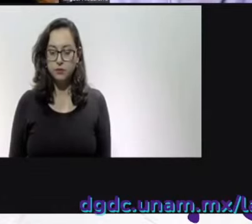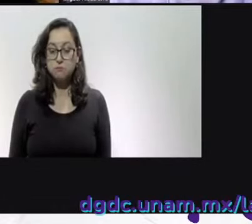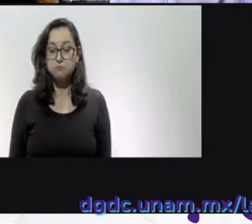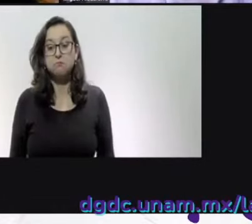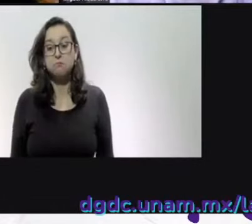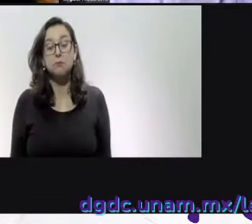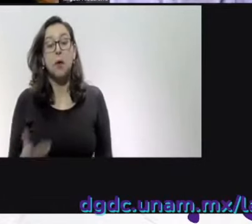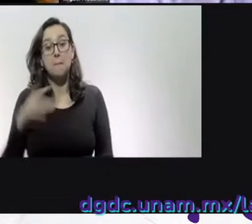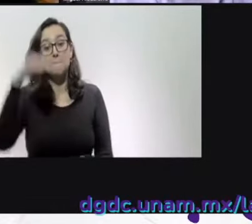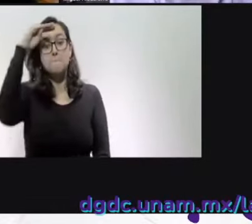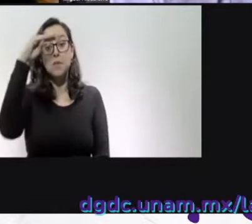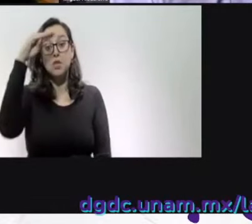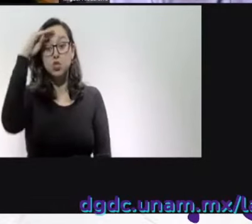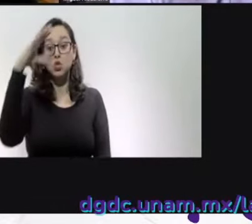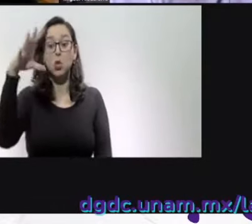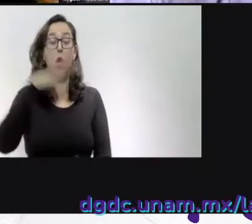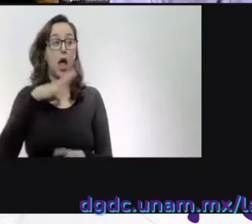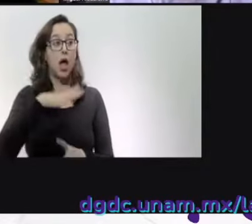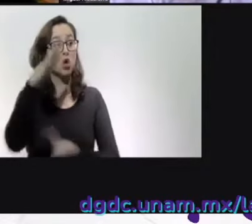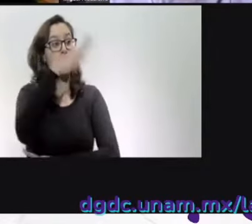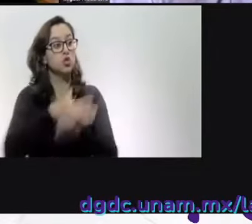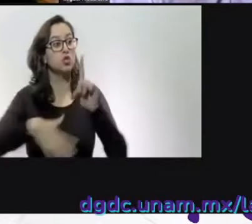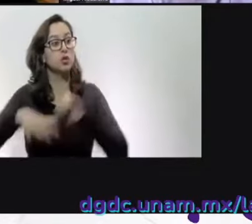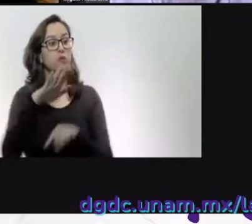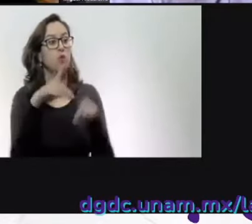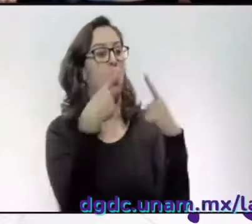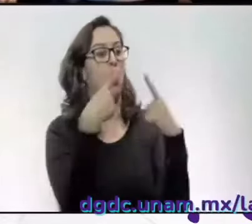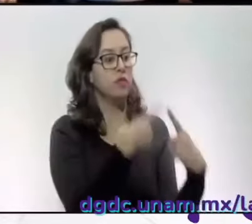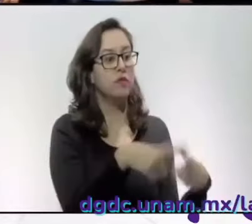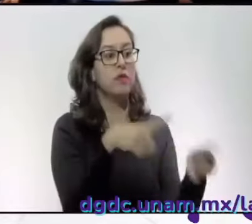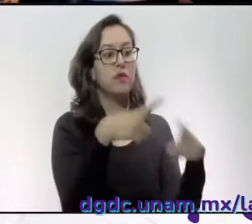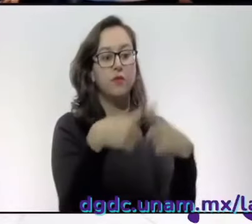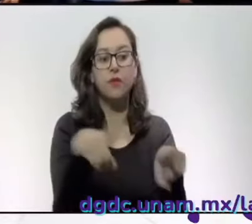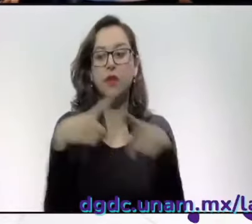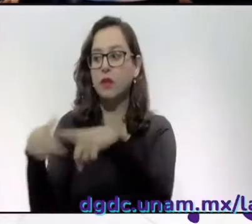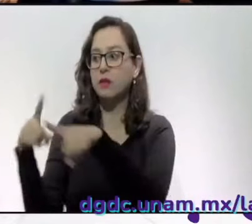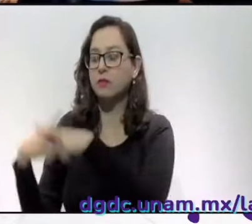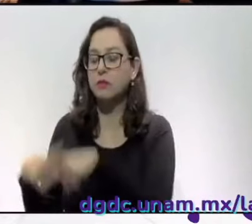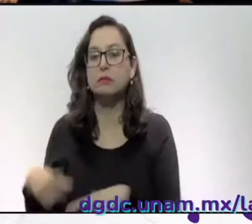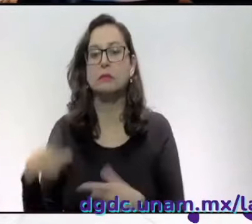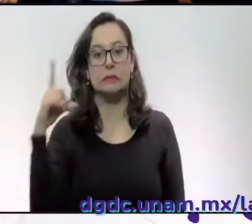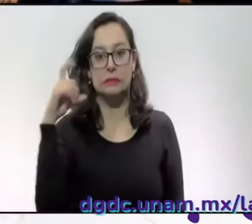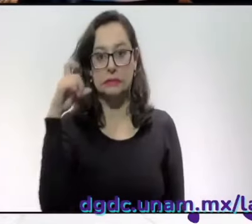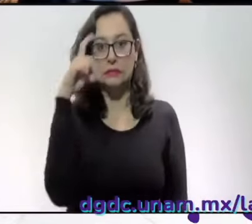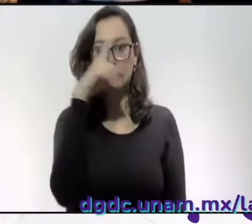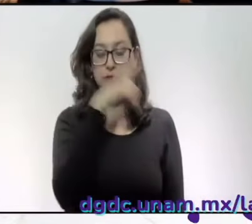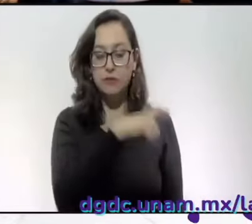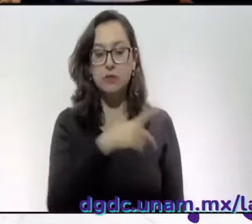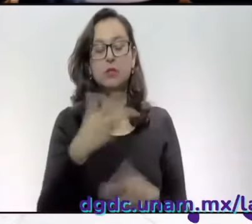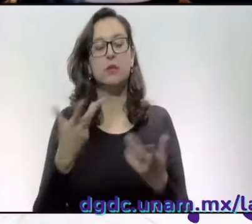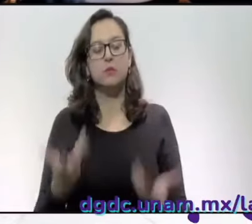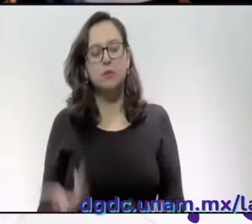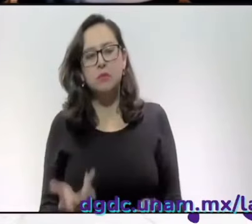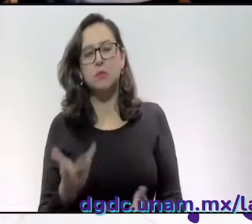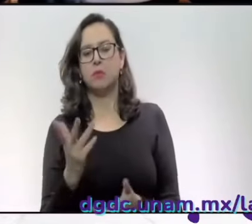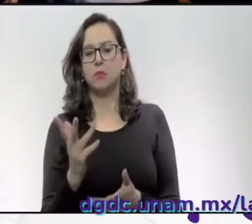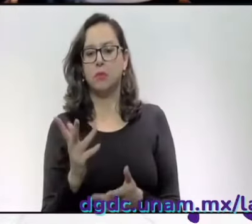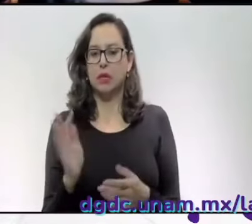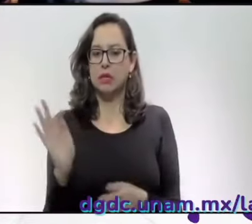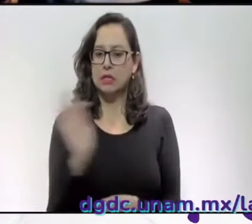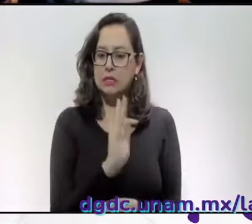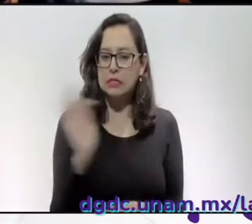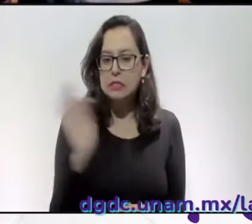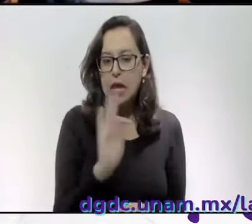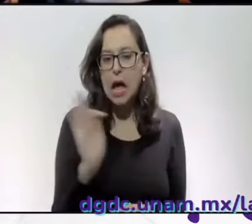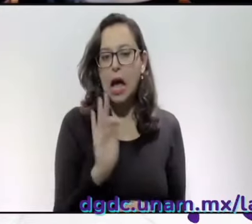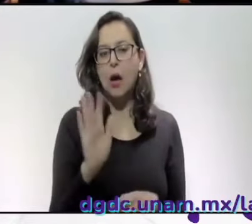hay muchos factores que están ahí metidos y que por lo tanto eso lo complique tanto, ¿no? Que no sea tanto como decir, no, esto es porque, pues cambias